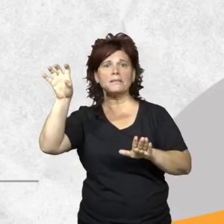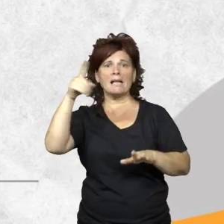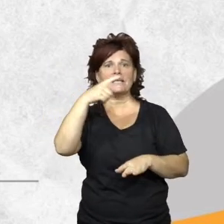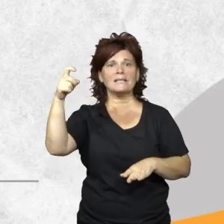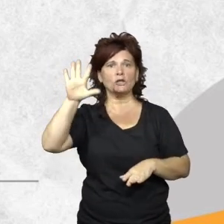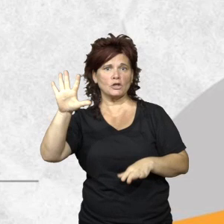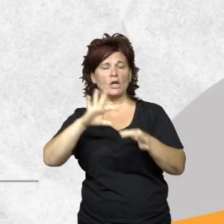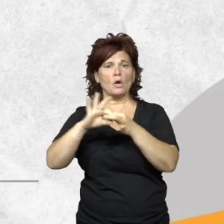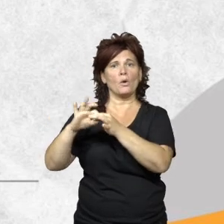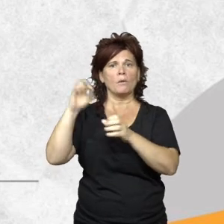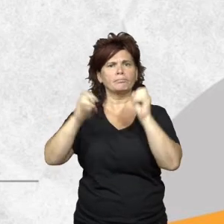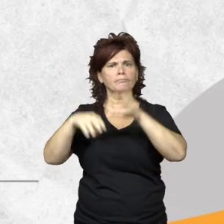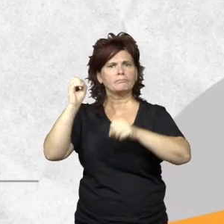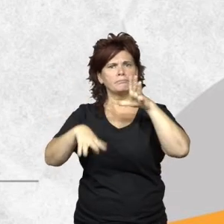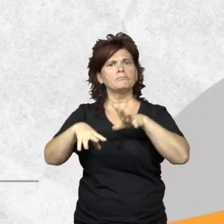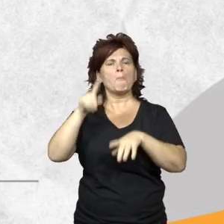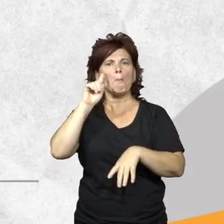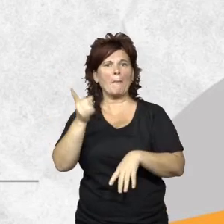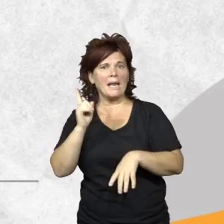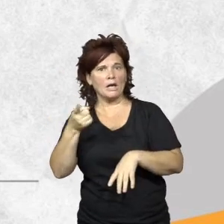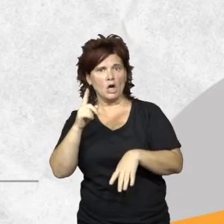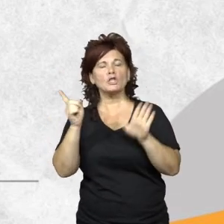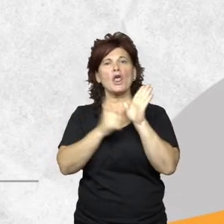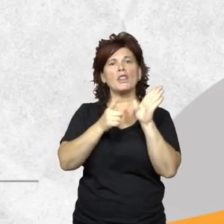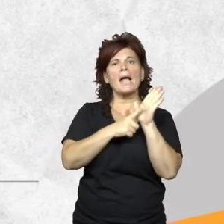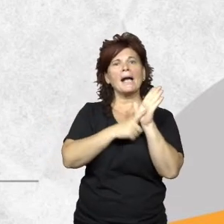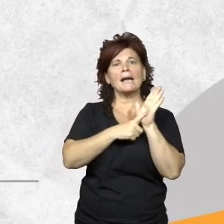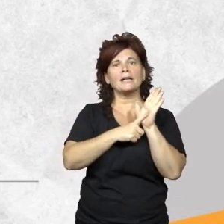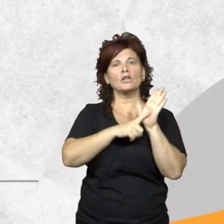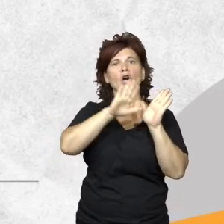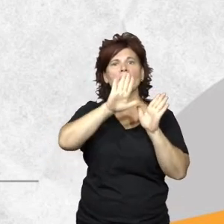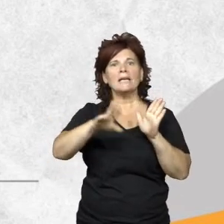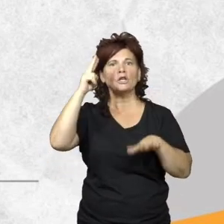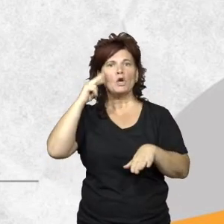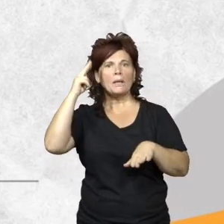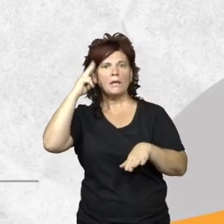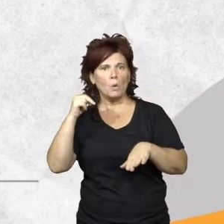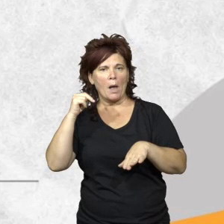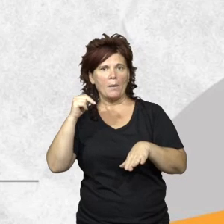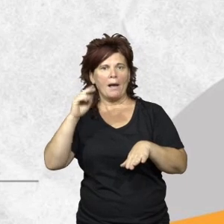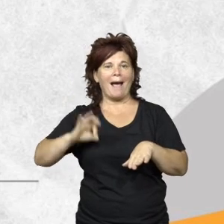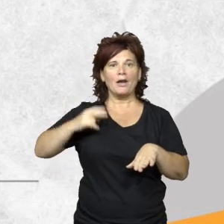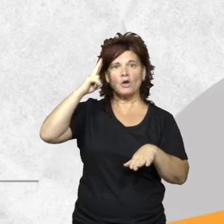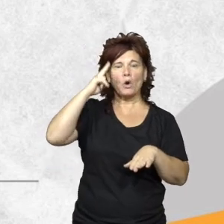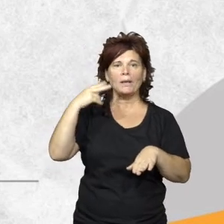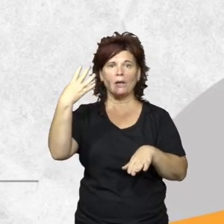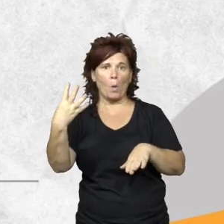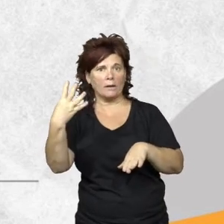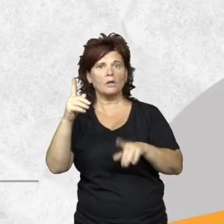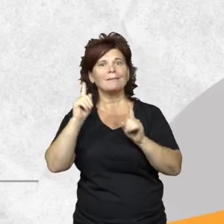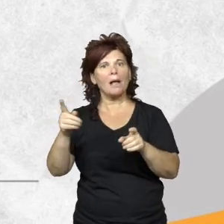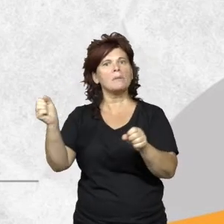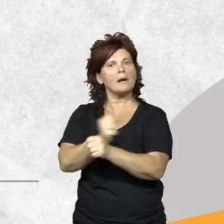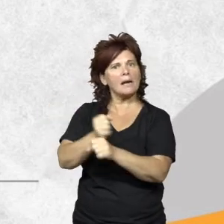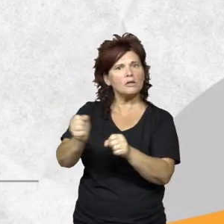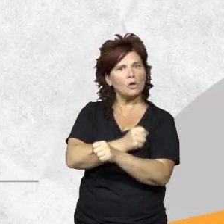de Residuos Peligrosos, su decreto reglamentario 599 del 94 y las resoluciones que